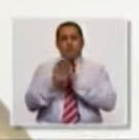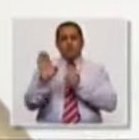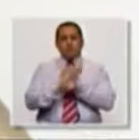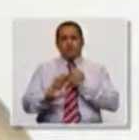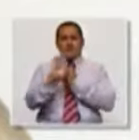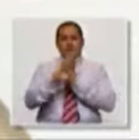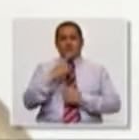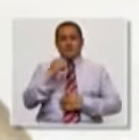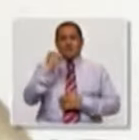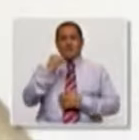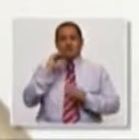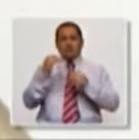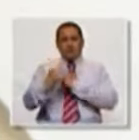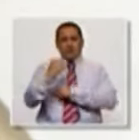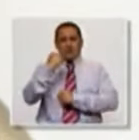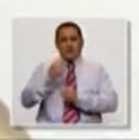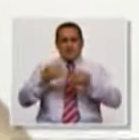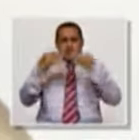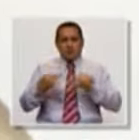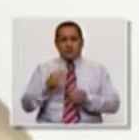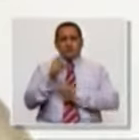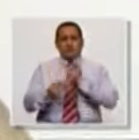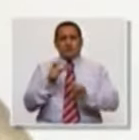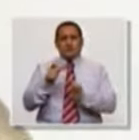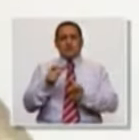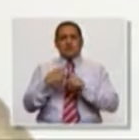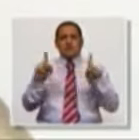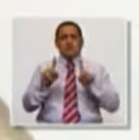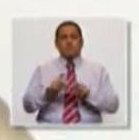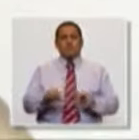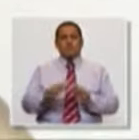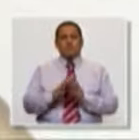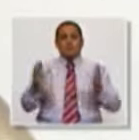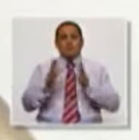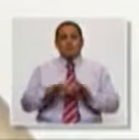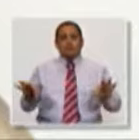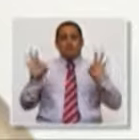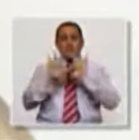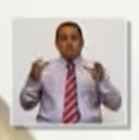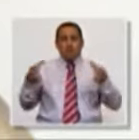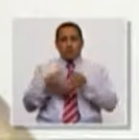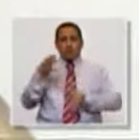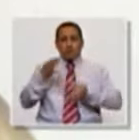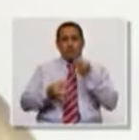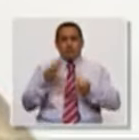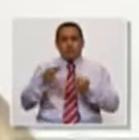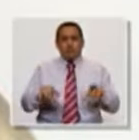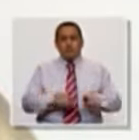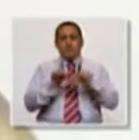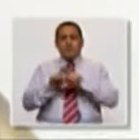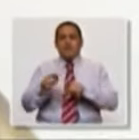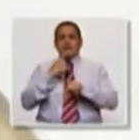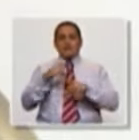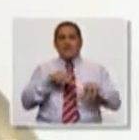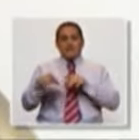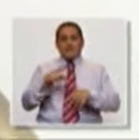proteger derechos en sentido estricto, concreto de ciudadanos, ¿no? Lo más importante tal vez para un tribunal como el Tribunal Constitucional es crear